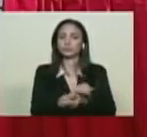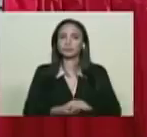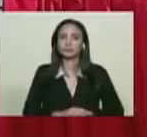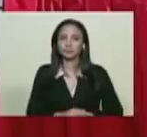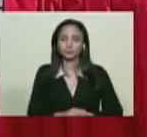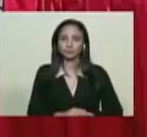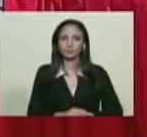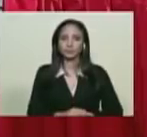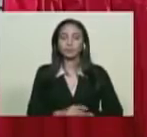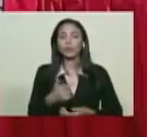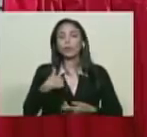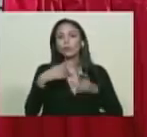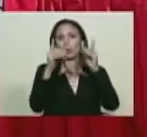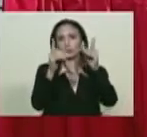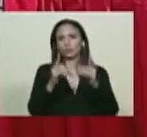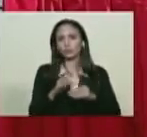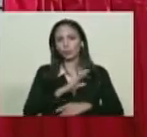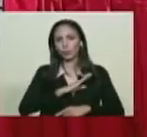He decidido